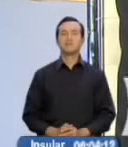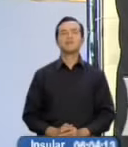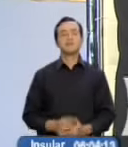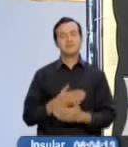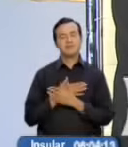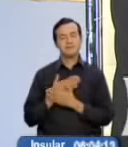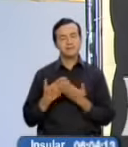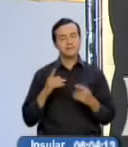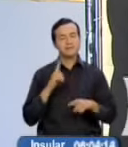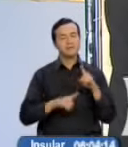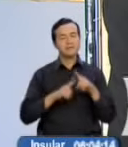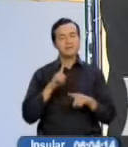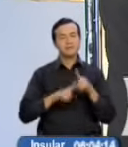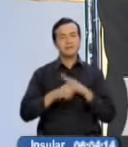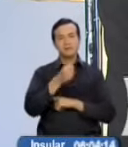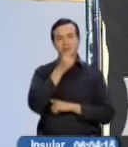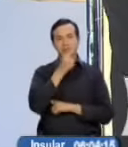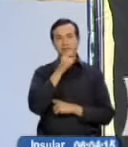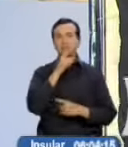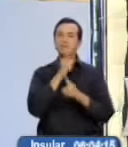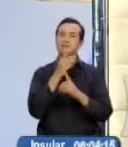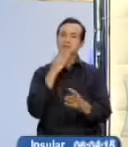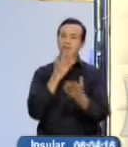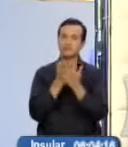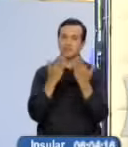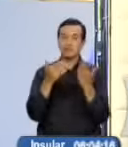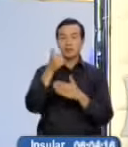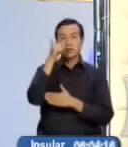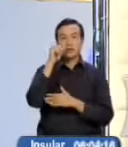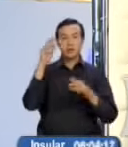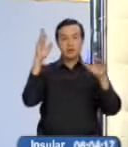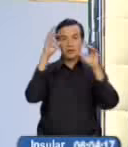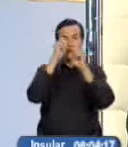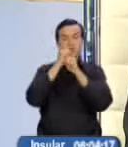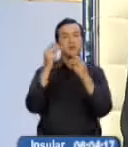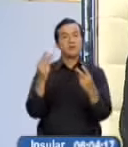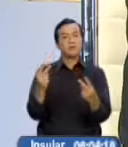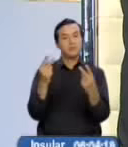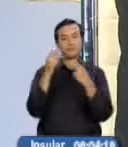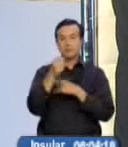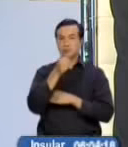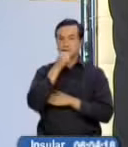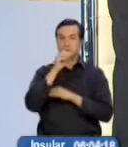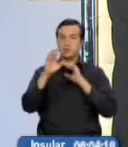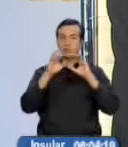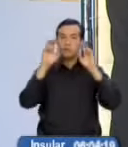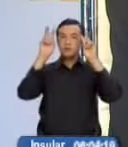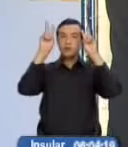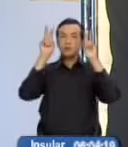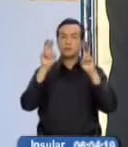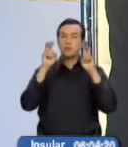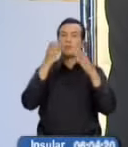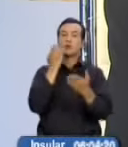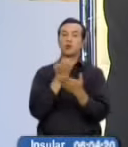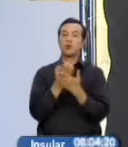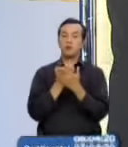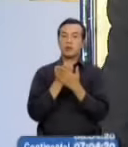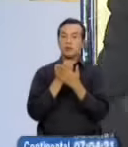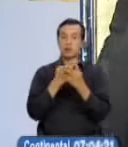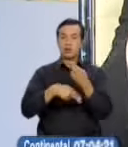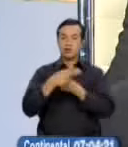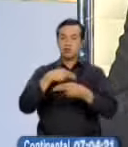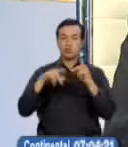Bienvenidos, amigos televidentes, a Pensamiento Crítico. Por cierto, muchas gracias por la sintonía de ayer a Pulso Político para hablar del tema de la economía social